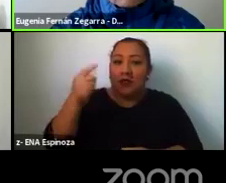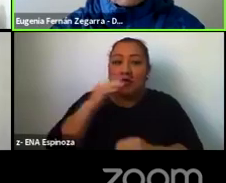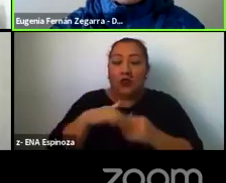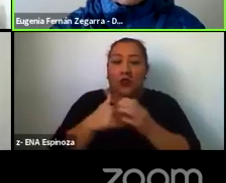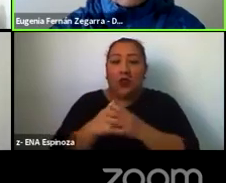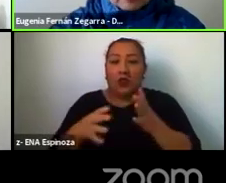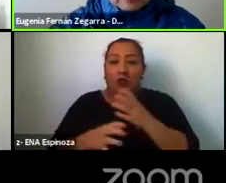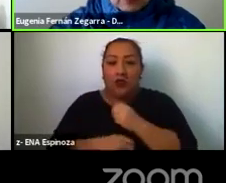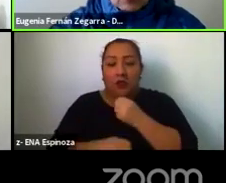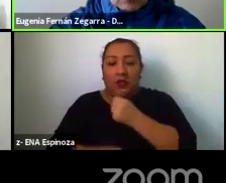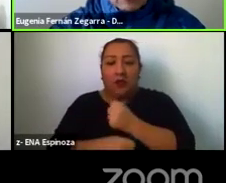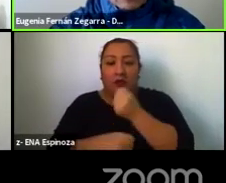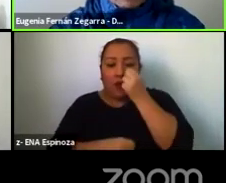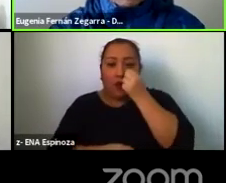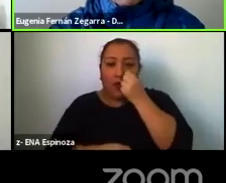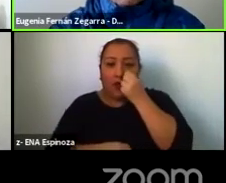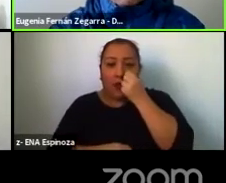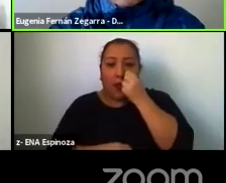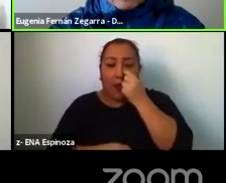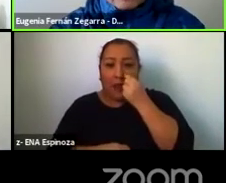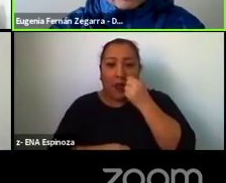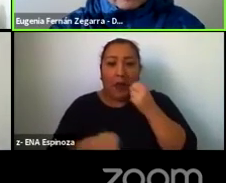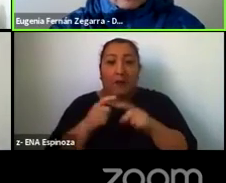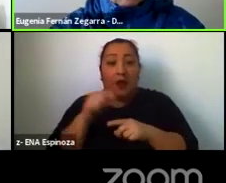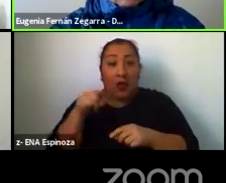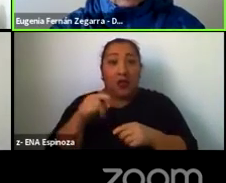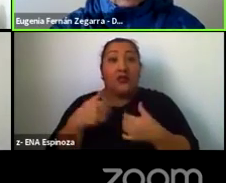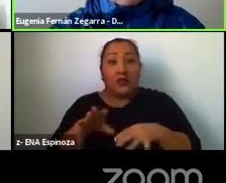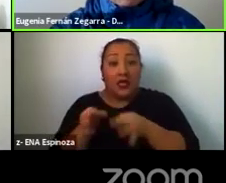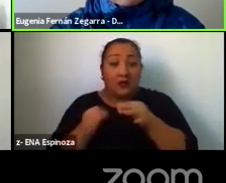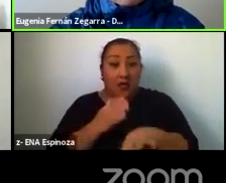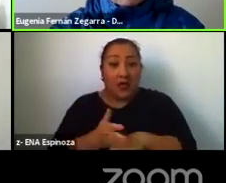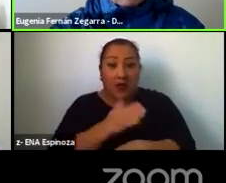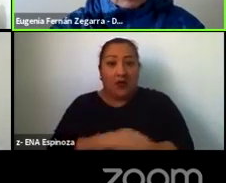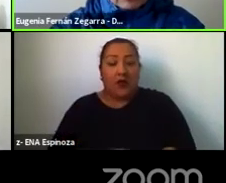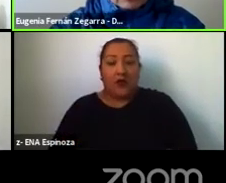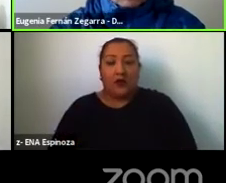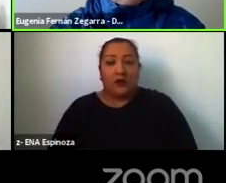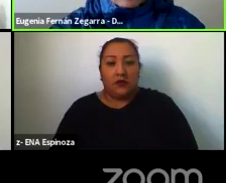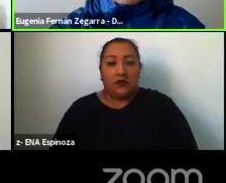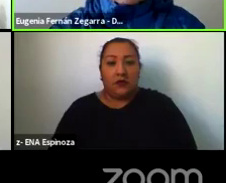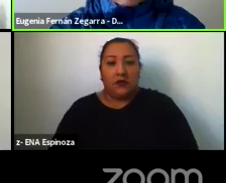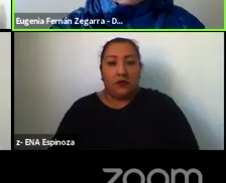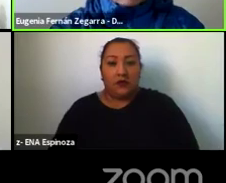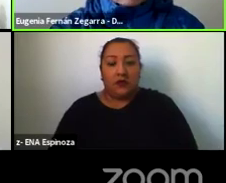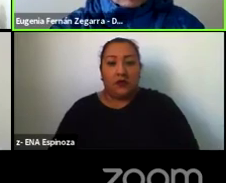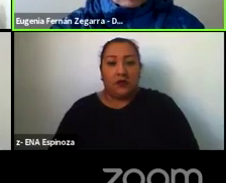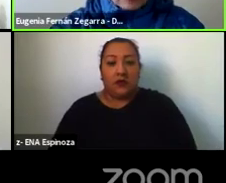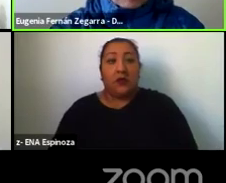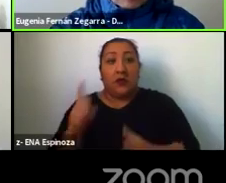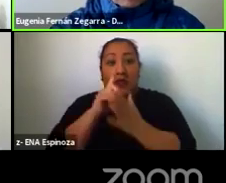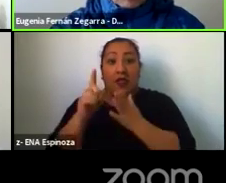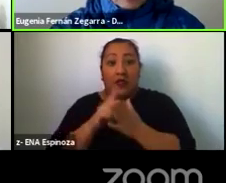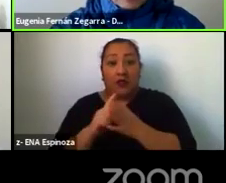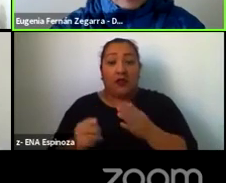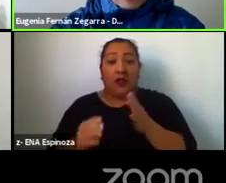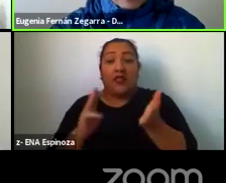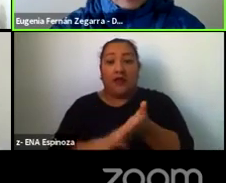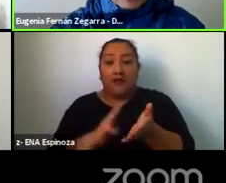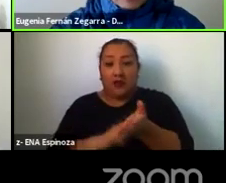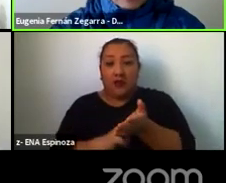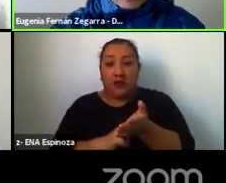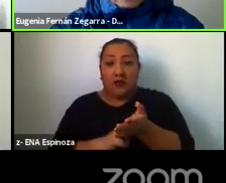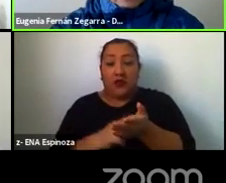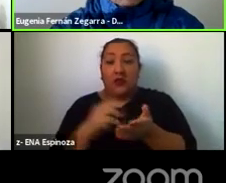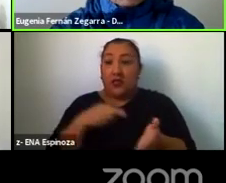de decisiones sobre esa región. Pero como bien ha quedado explícito, los datos que la Defensoría del Pueblo